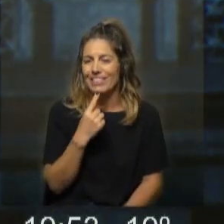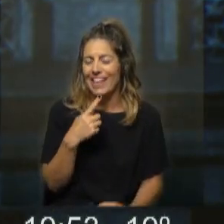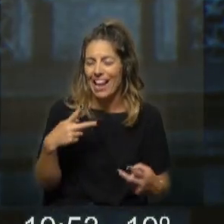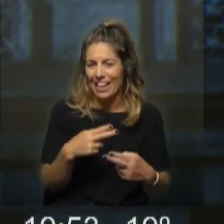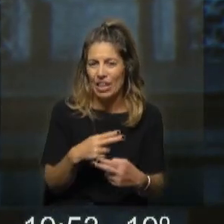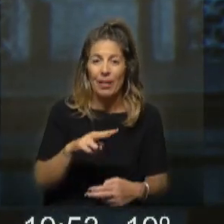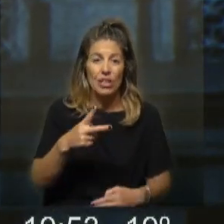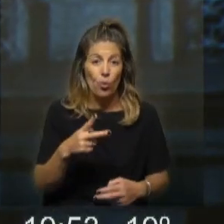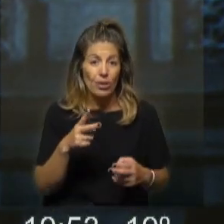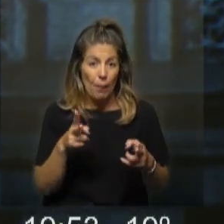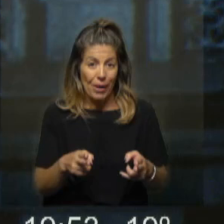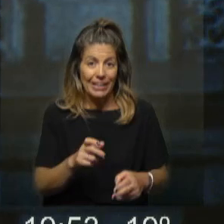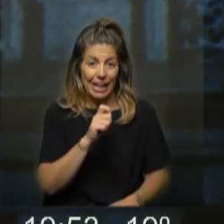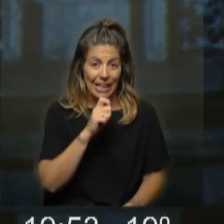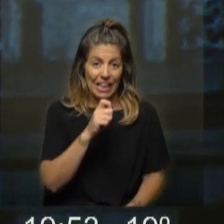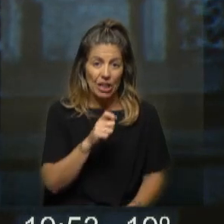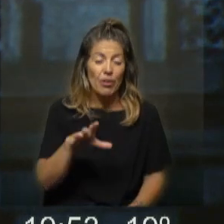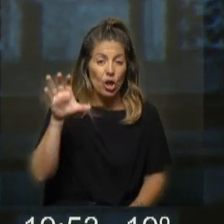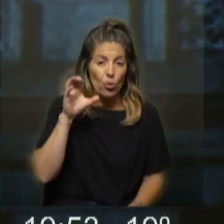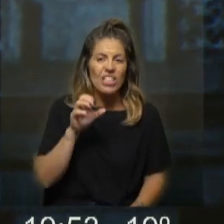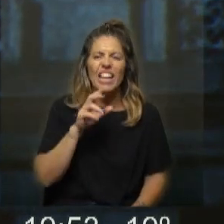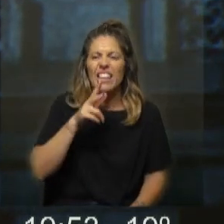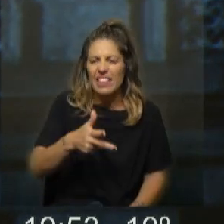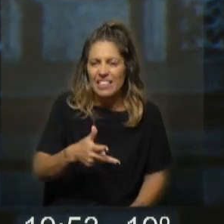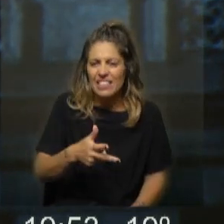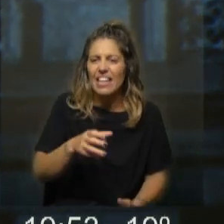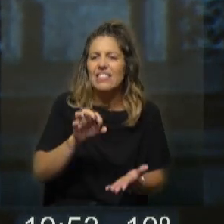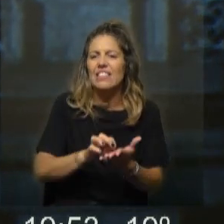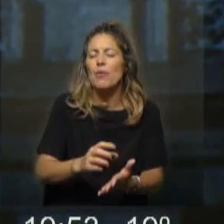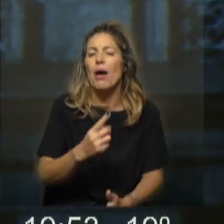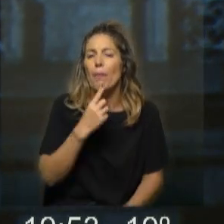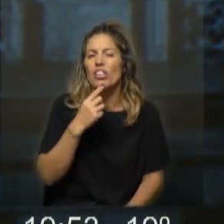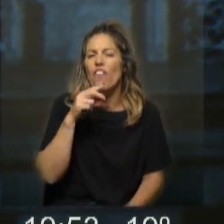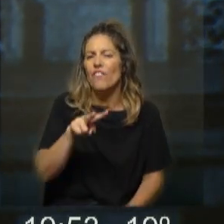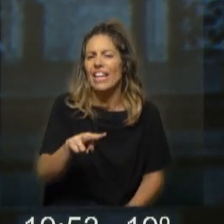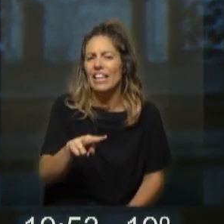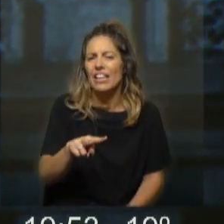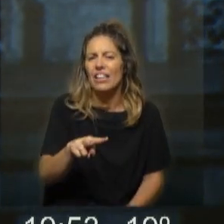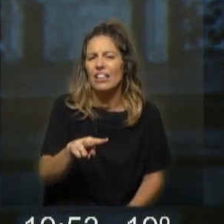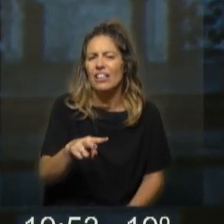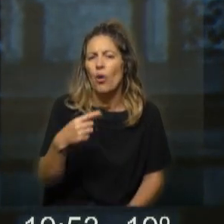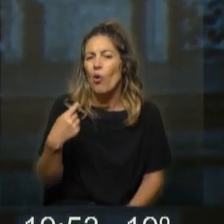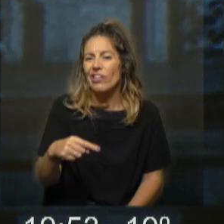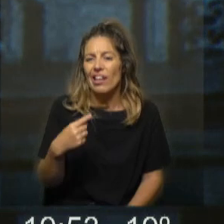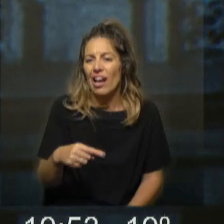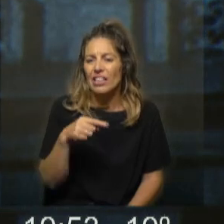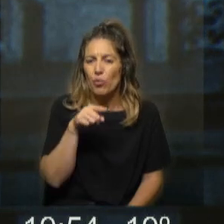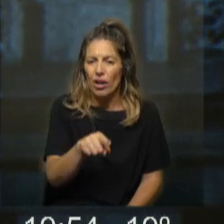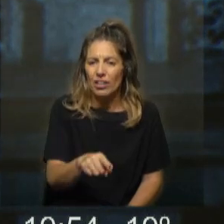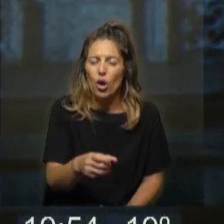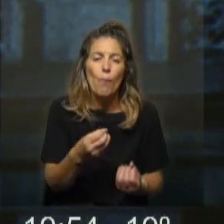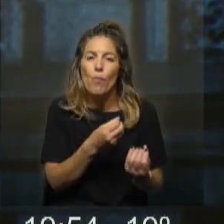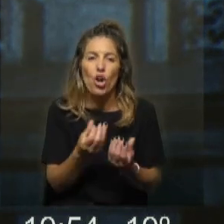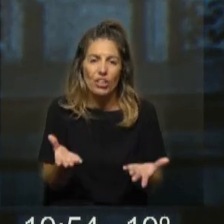segunda parte de la entrevista vamos a escuchar qué es lo que señala que desde el sistema político ven como, contras, digamos, a esto, por qué